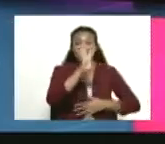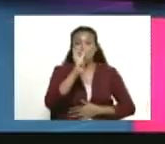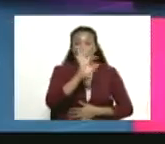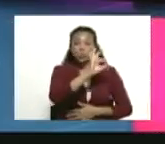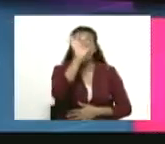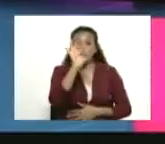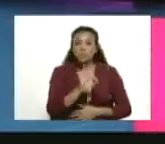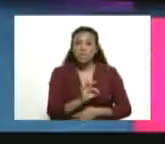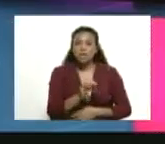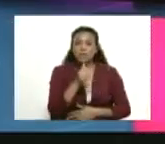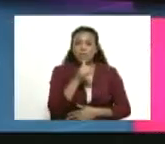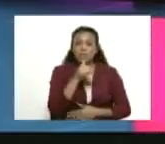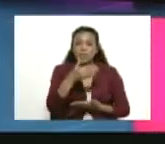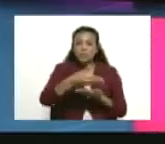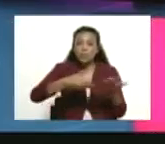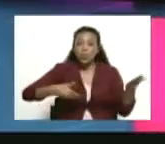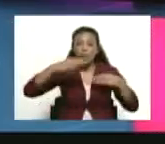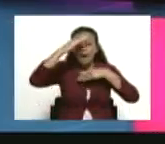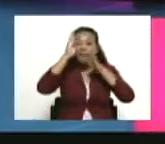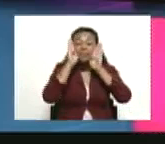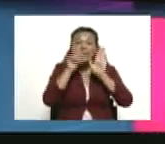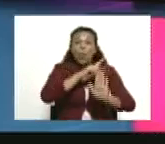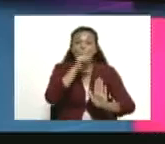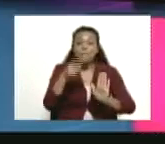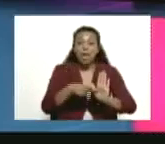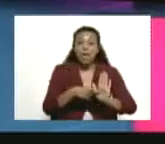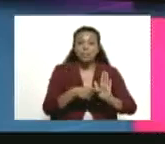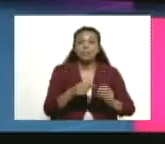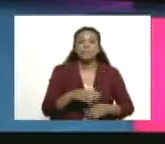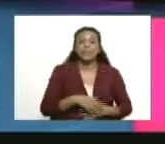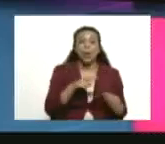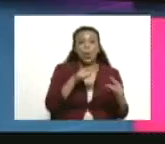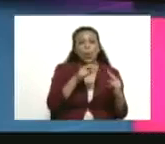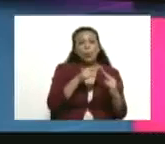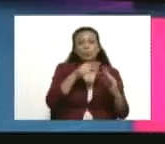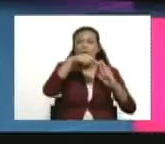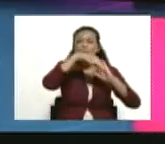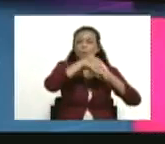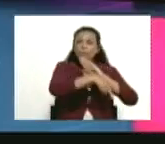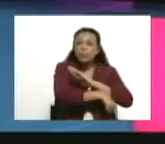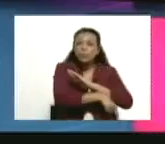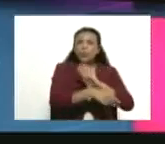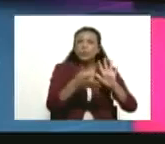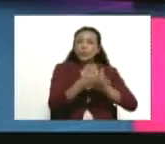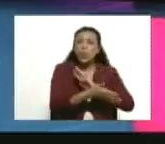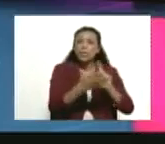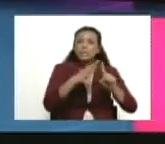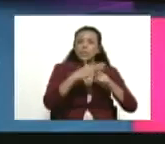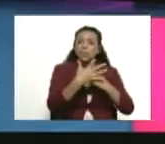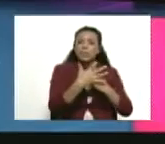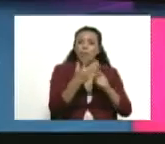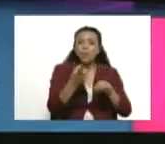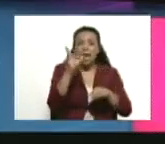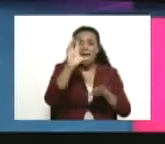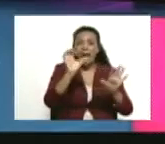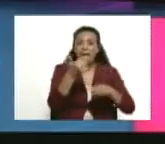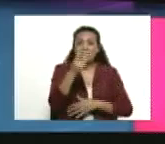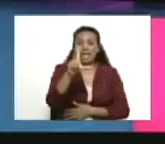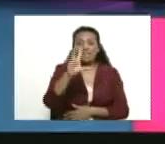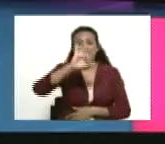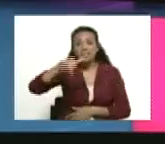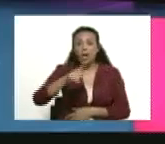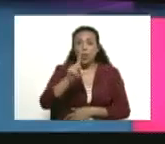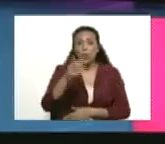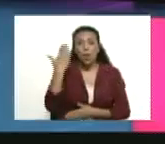74.28% de los casos reportados atendidos. Nos vamos justamente a conocer los detalles de este caso que fue reportado el pasado 13 de julio del